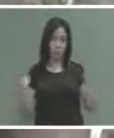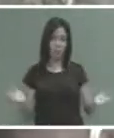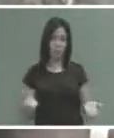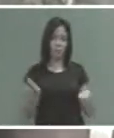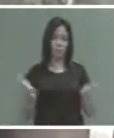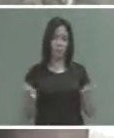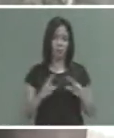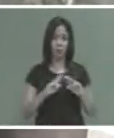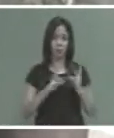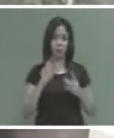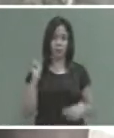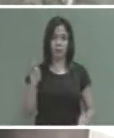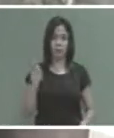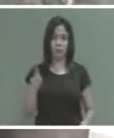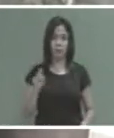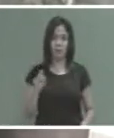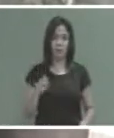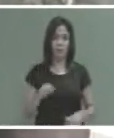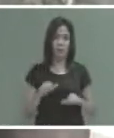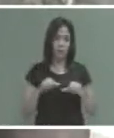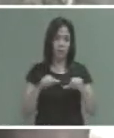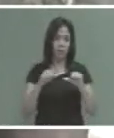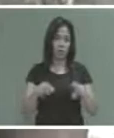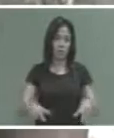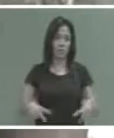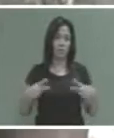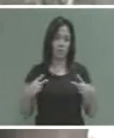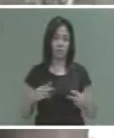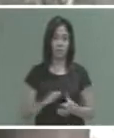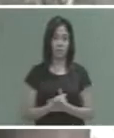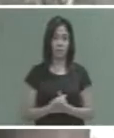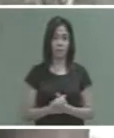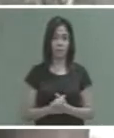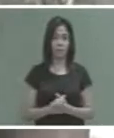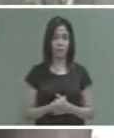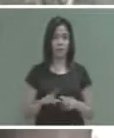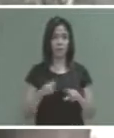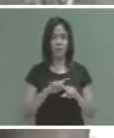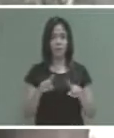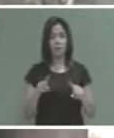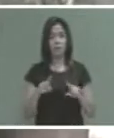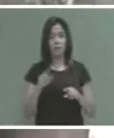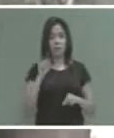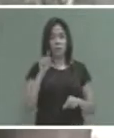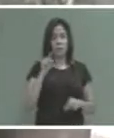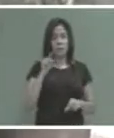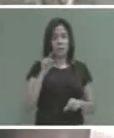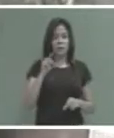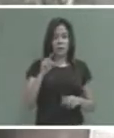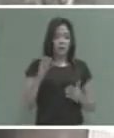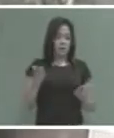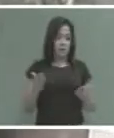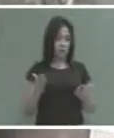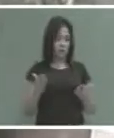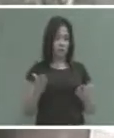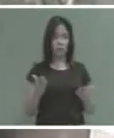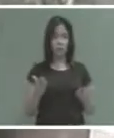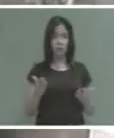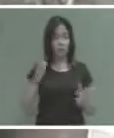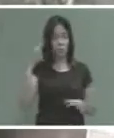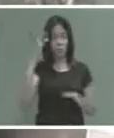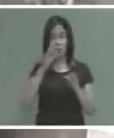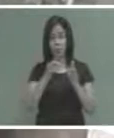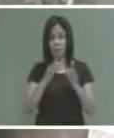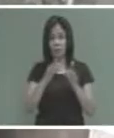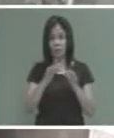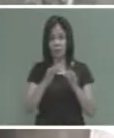valores necesarios para tú sobresalir en la vida. Pero si tú no los coges y los haces tuyos y crees en ellos, no